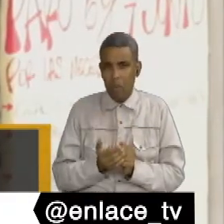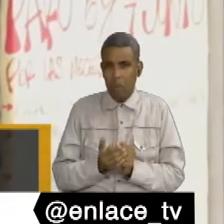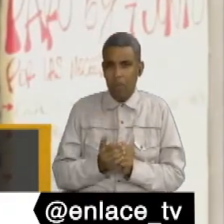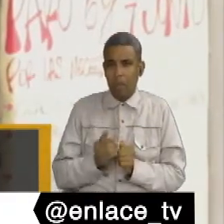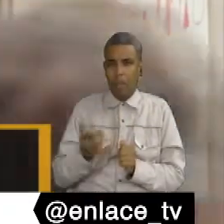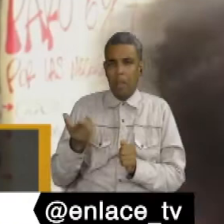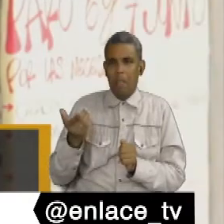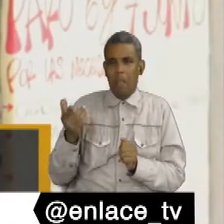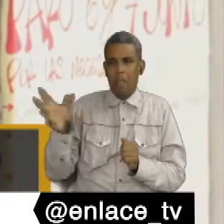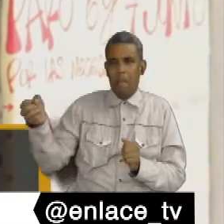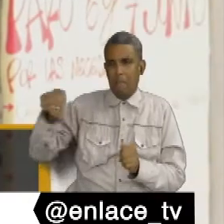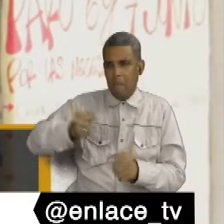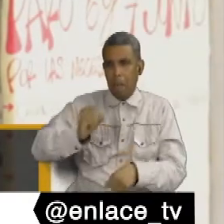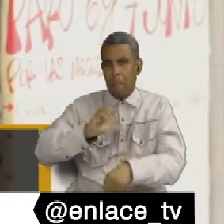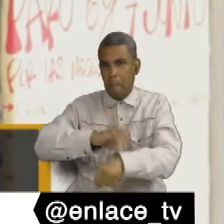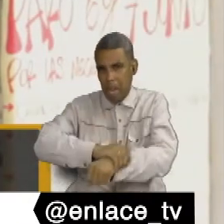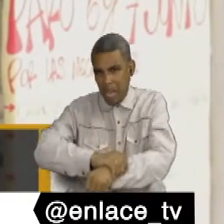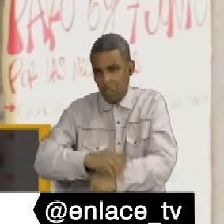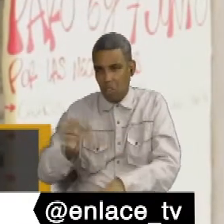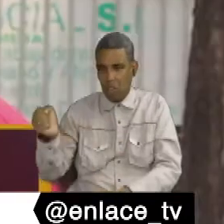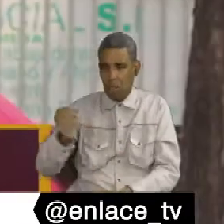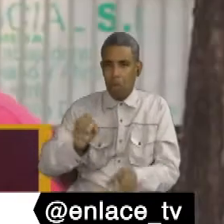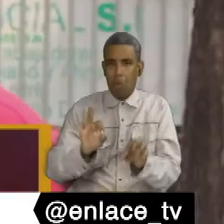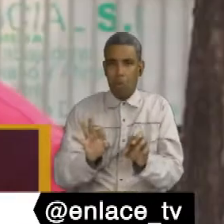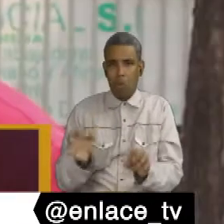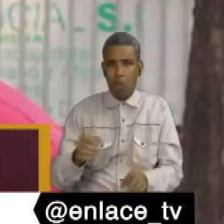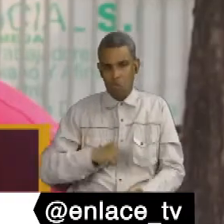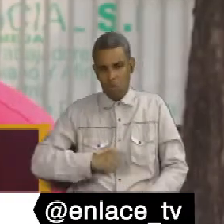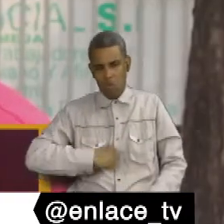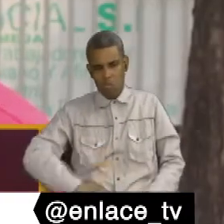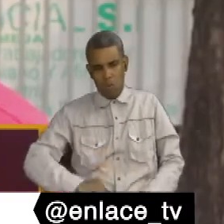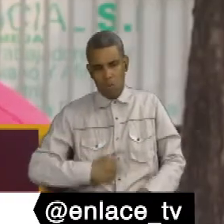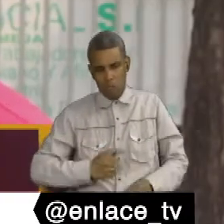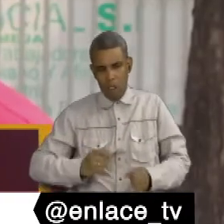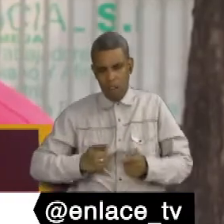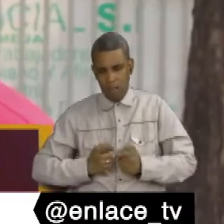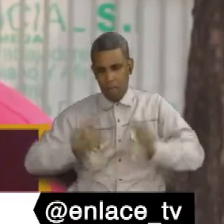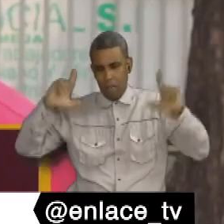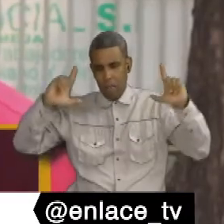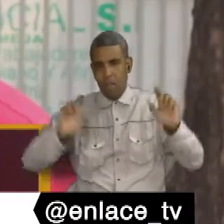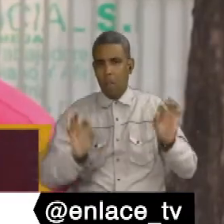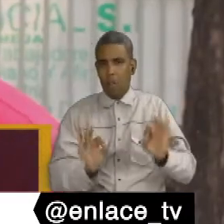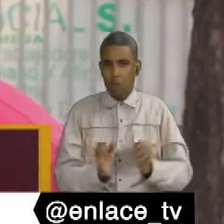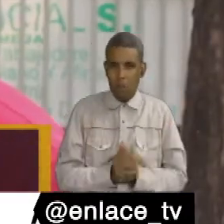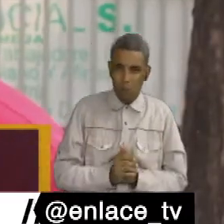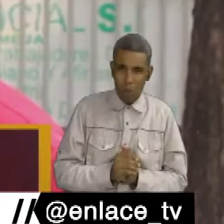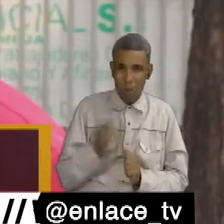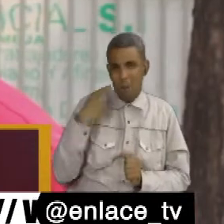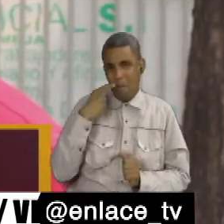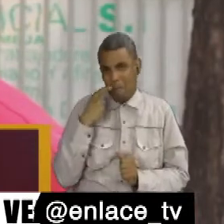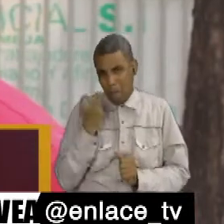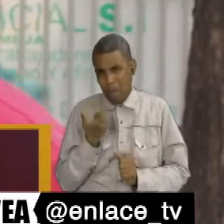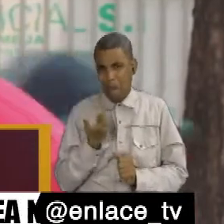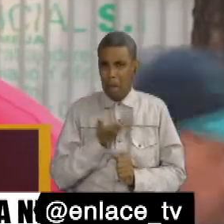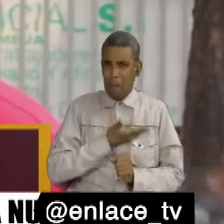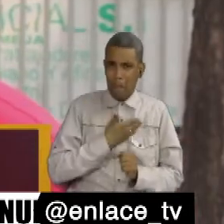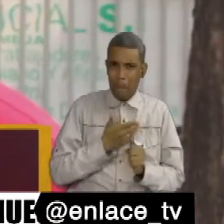presos, también derechos de libertades, se está manejando alimentos, títulos de alimentos por familia